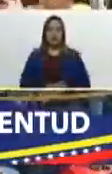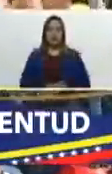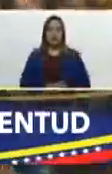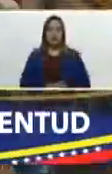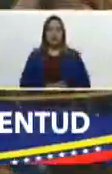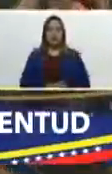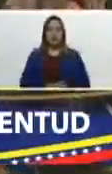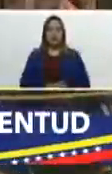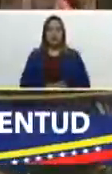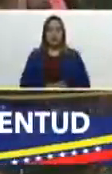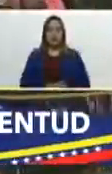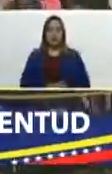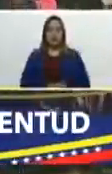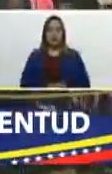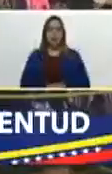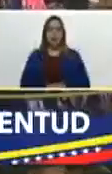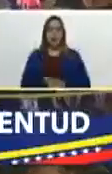Y yo quiero...